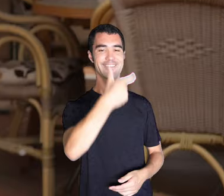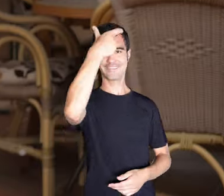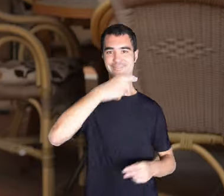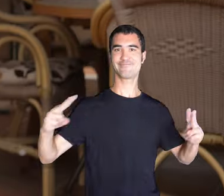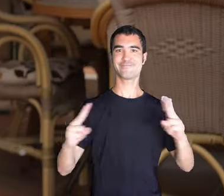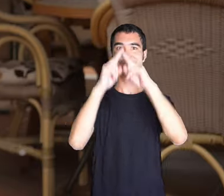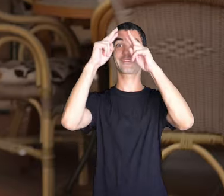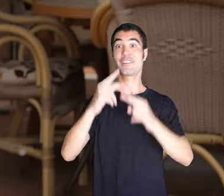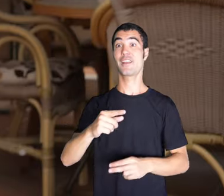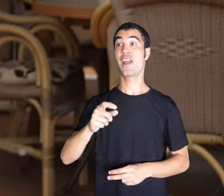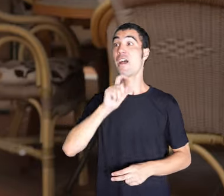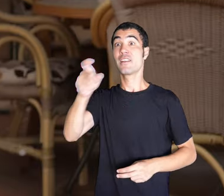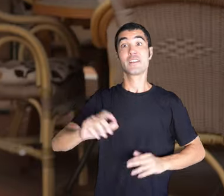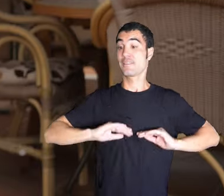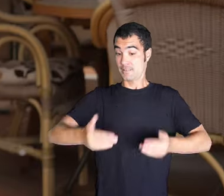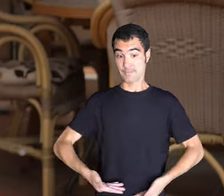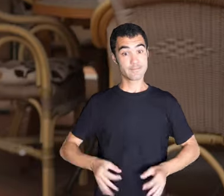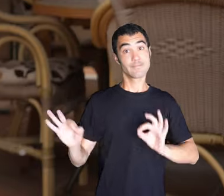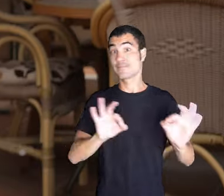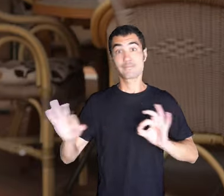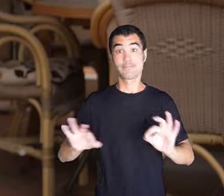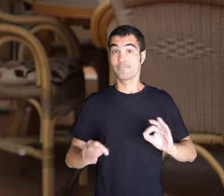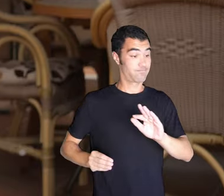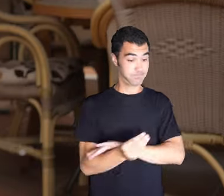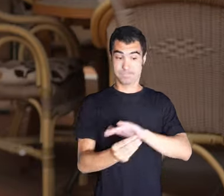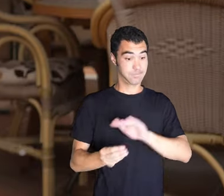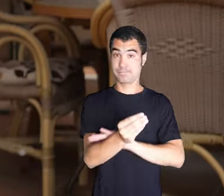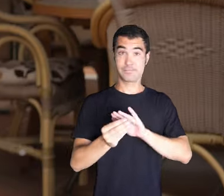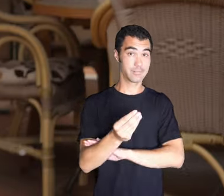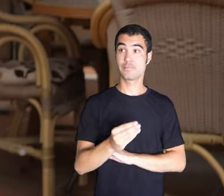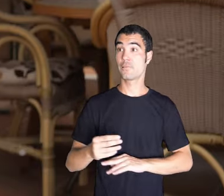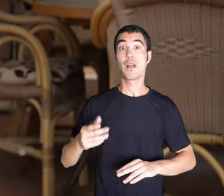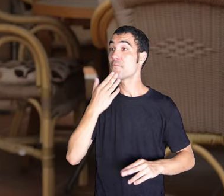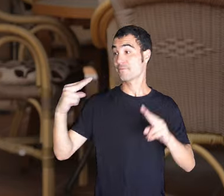ya el niño iba a nacer, si no,